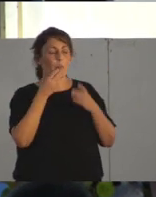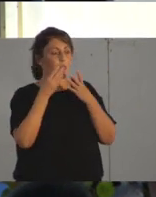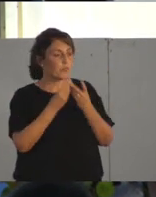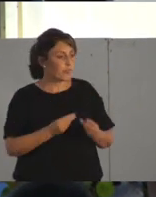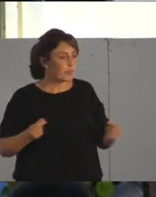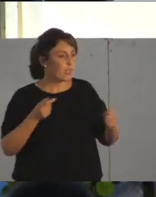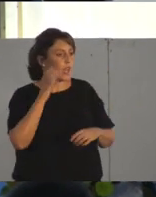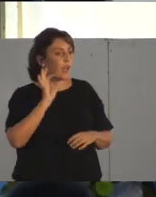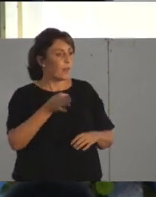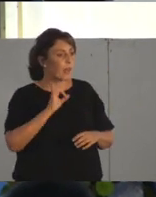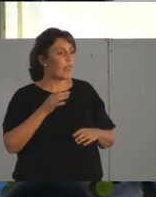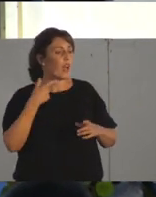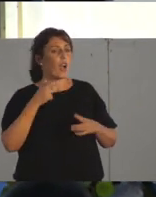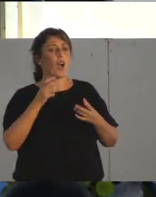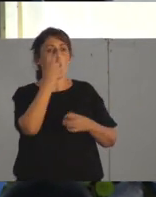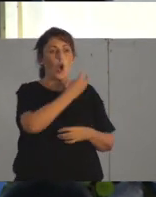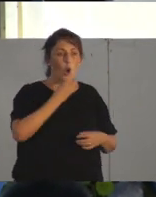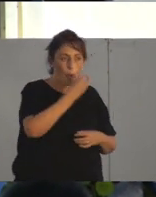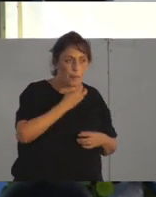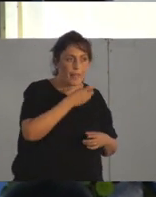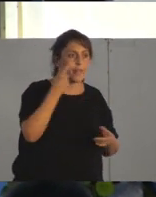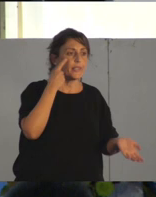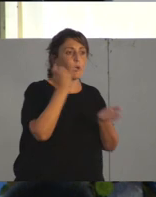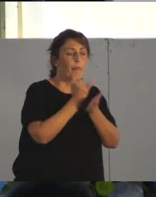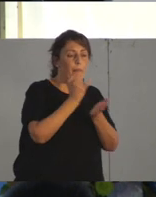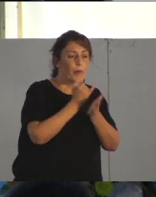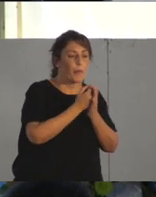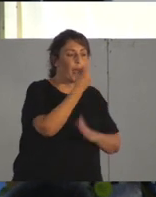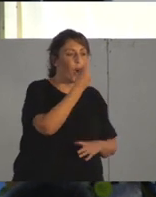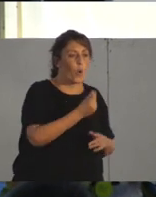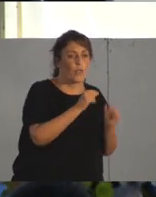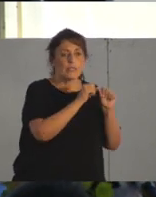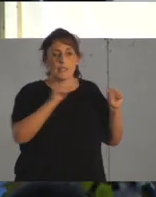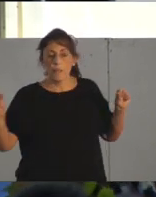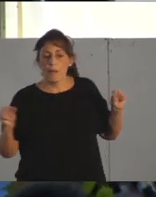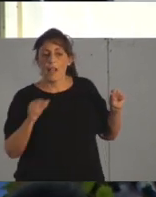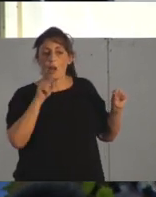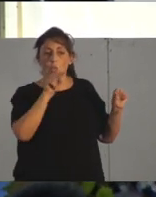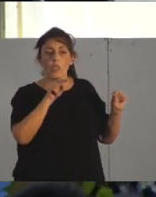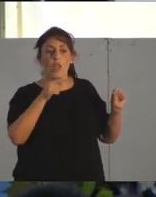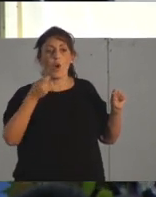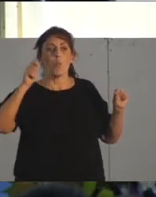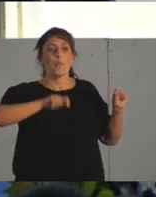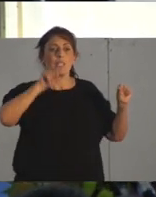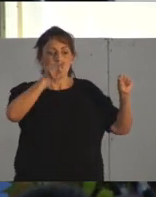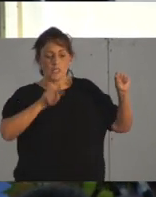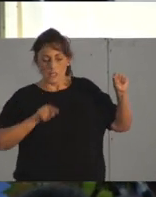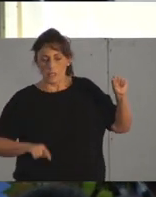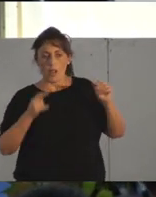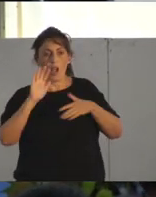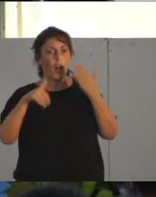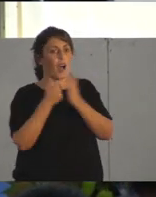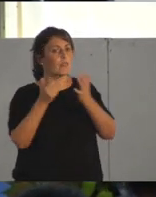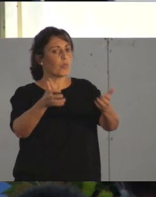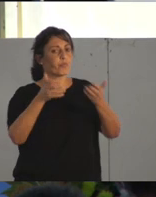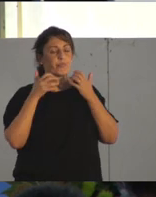que las logopedas tuvimos gran ayuda, estuvimos liberadas durante un día a la semana, más o menos durante un mes, hasta que conseguimos llegar